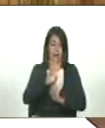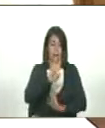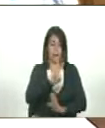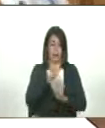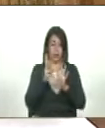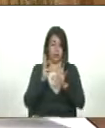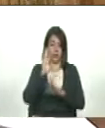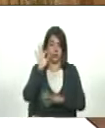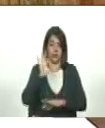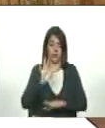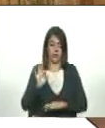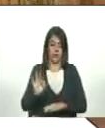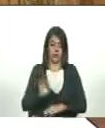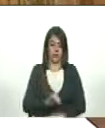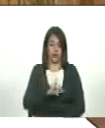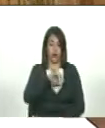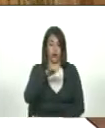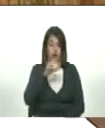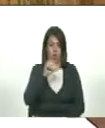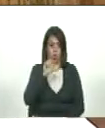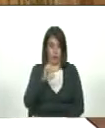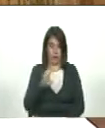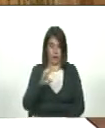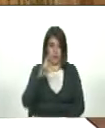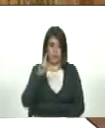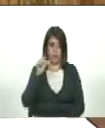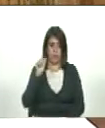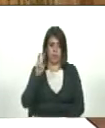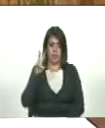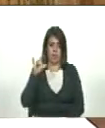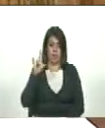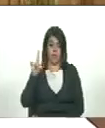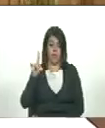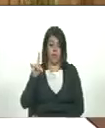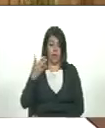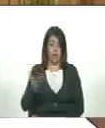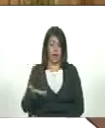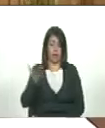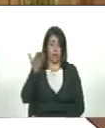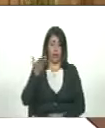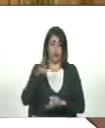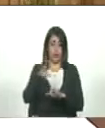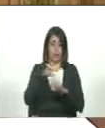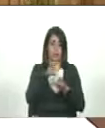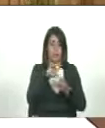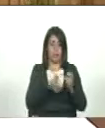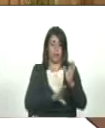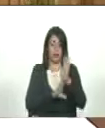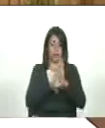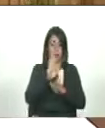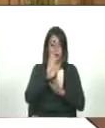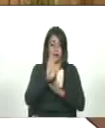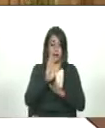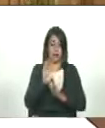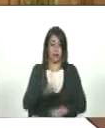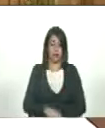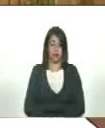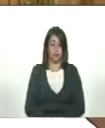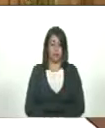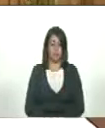28%, José David. Es un punto que permite